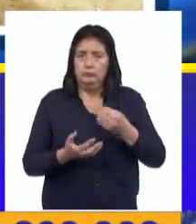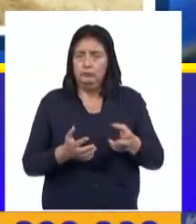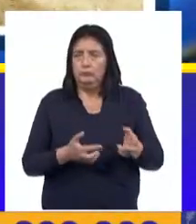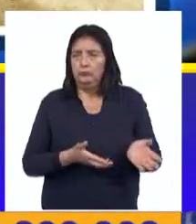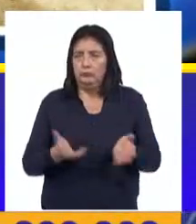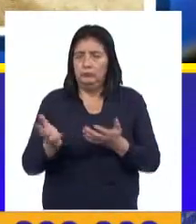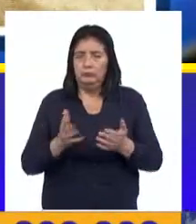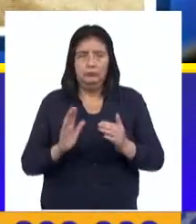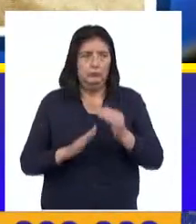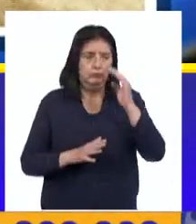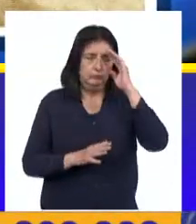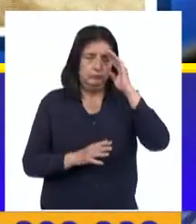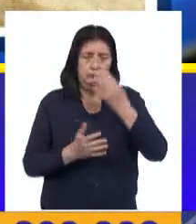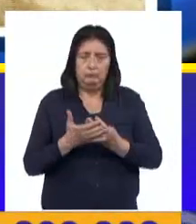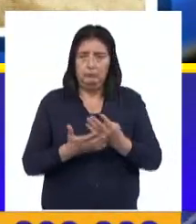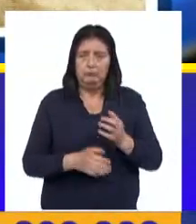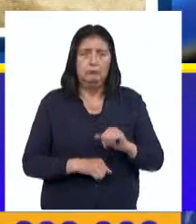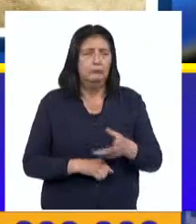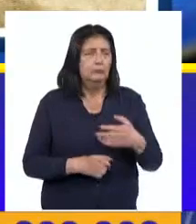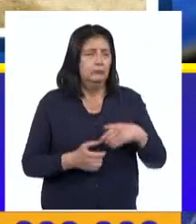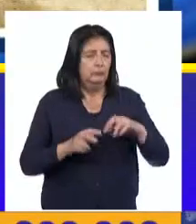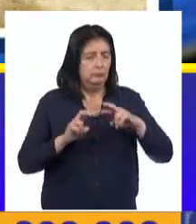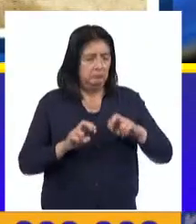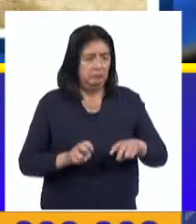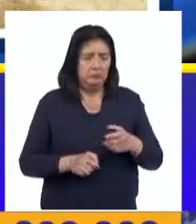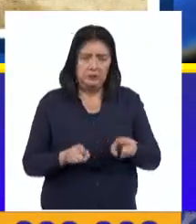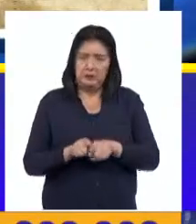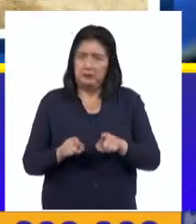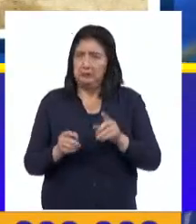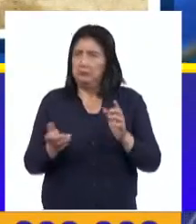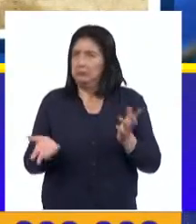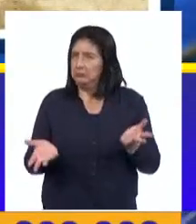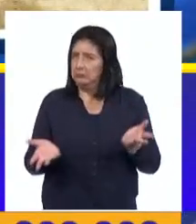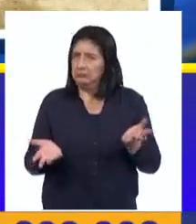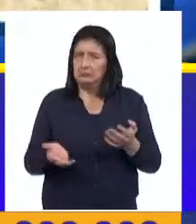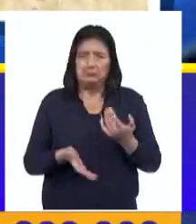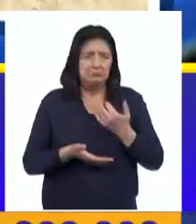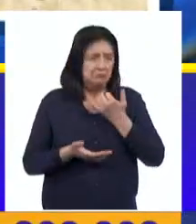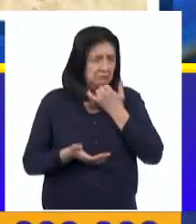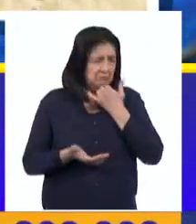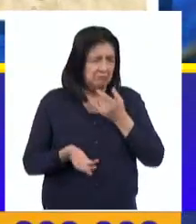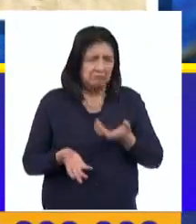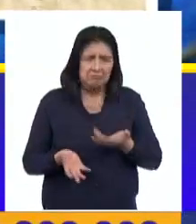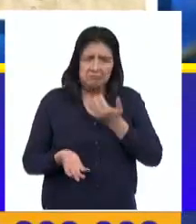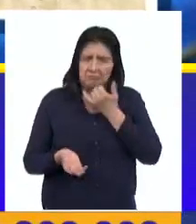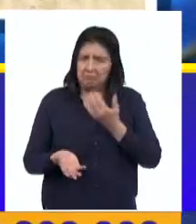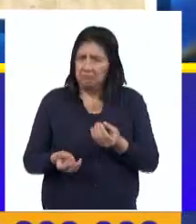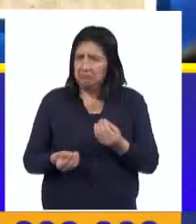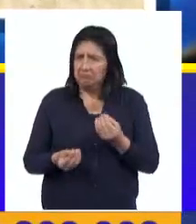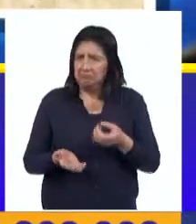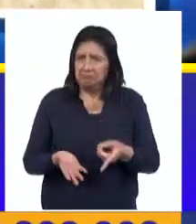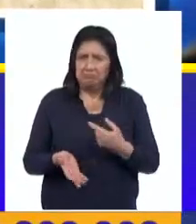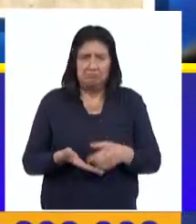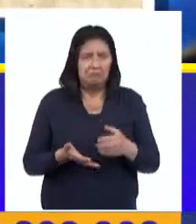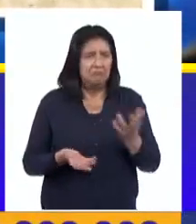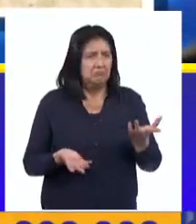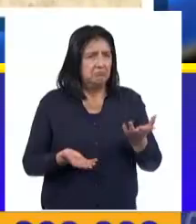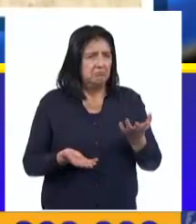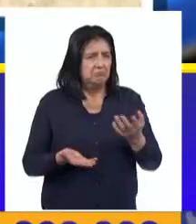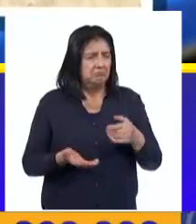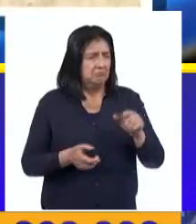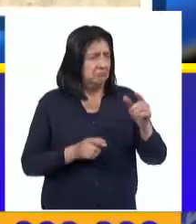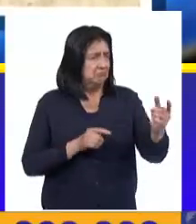penal. O sea que en el proceso de investigación también habrá que averiguar qué relación pueden tener algunos internos con